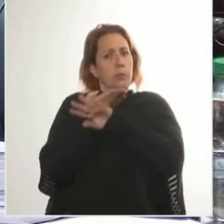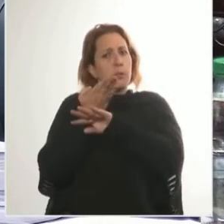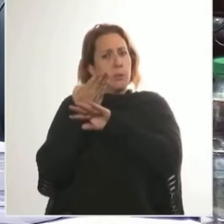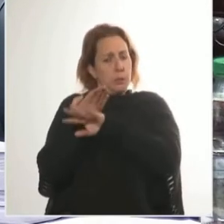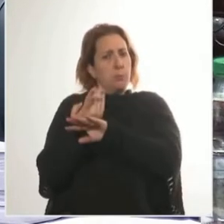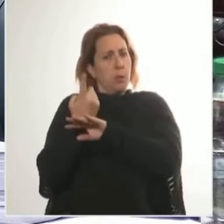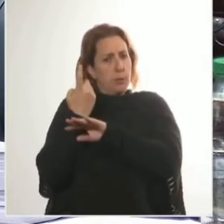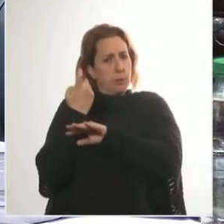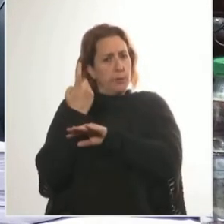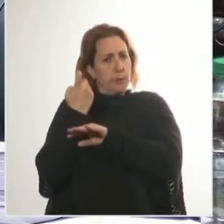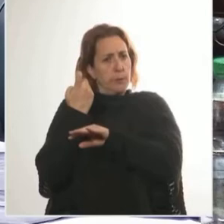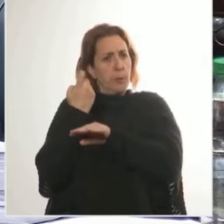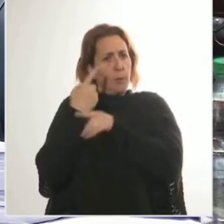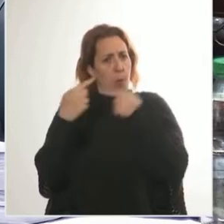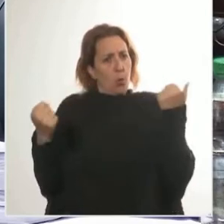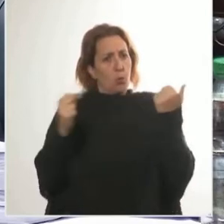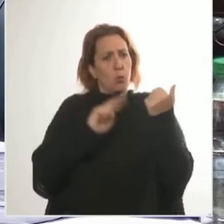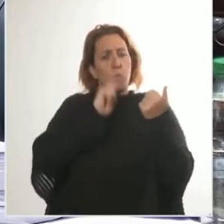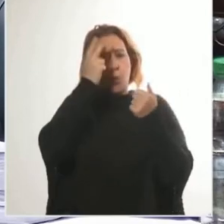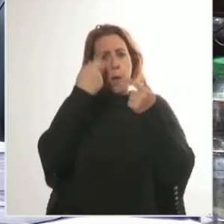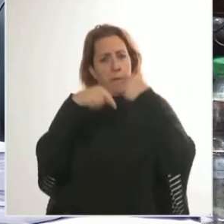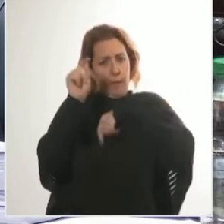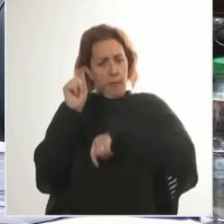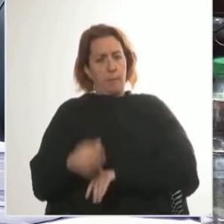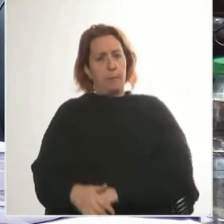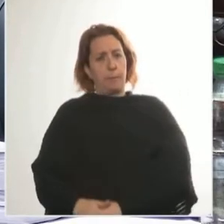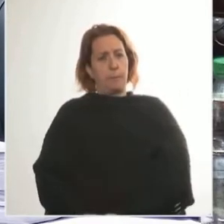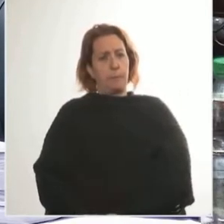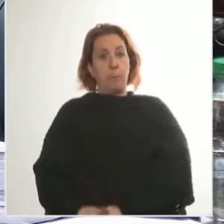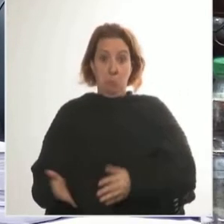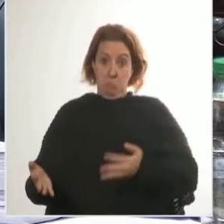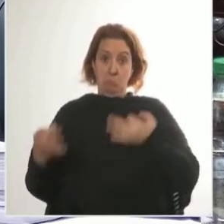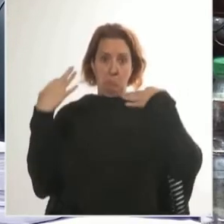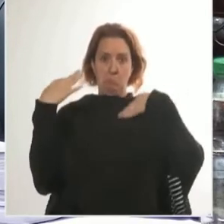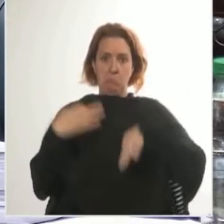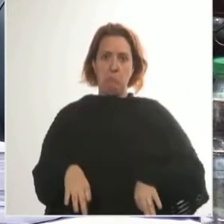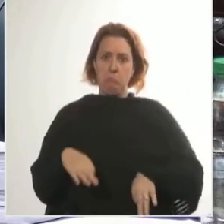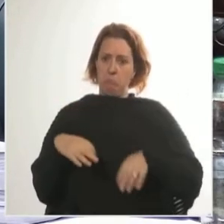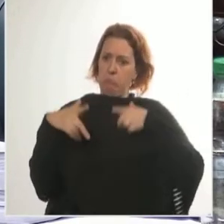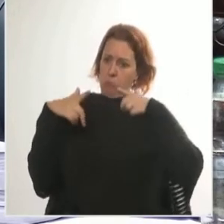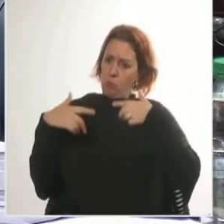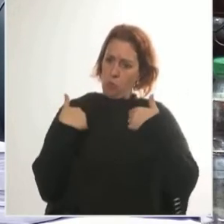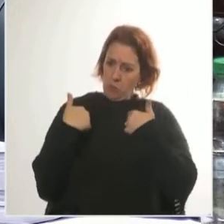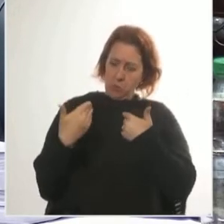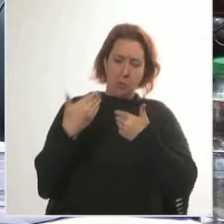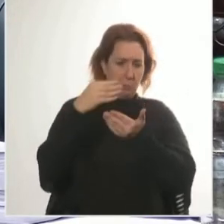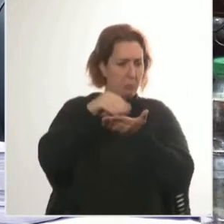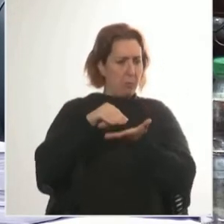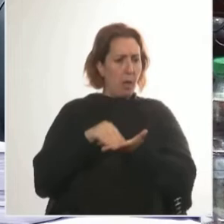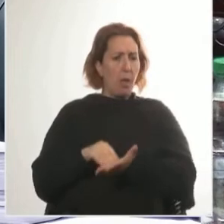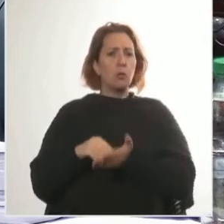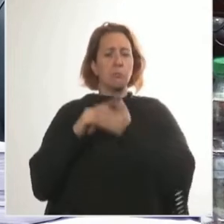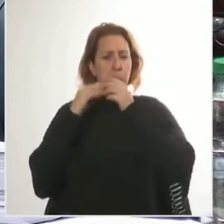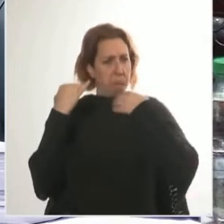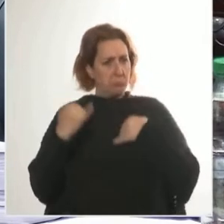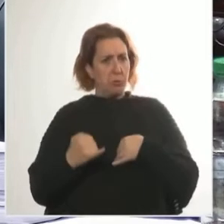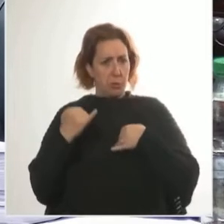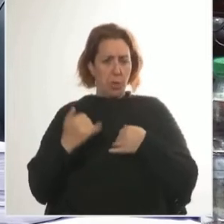demanda de los productos que el Uruguay vende. Bienvenidos esos datos y bienvenido